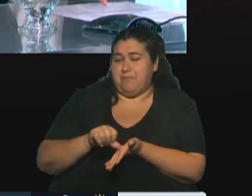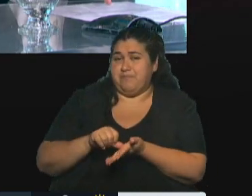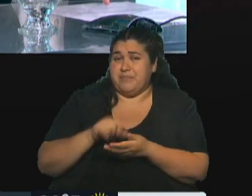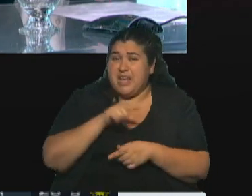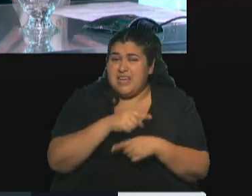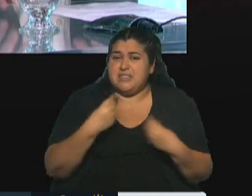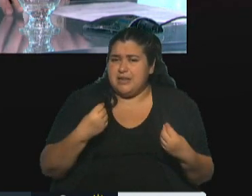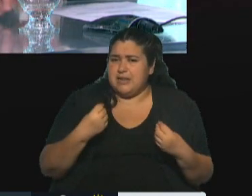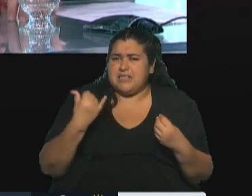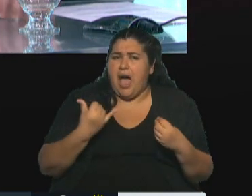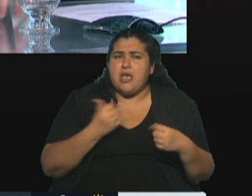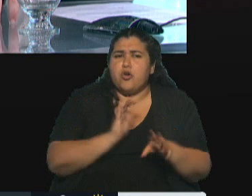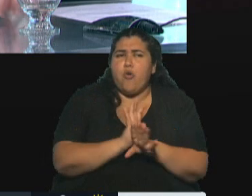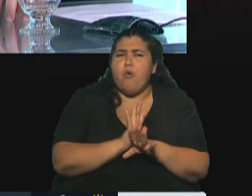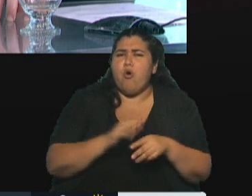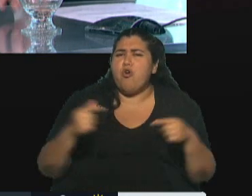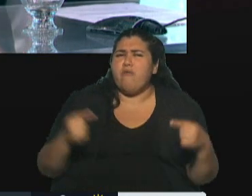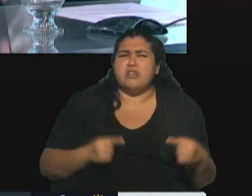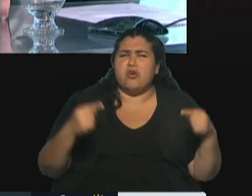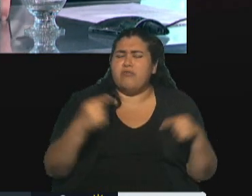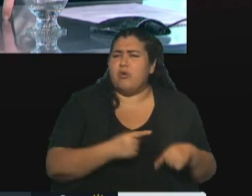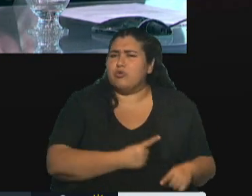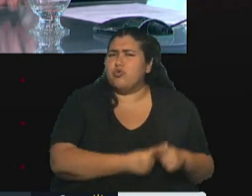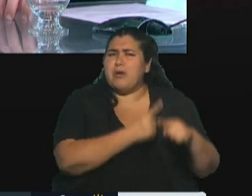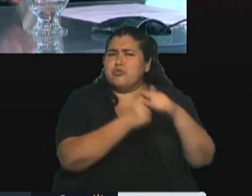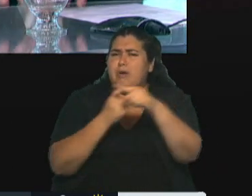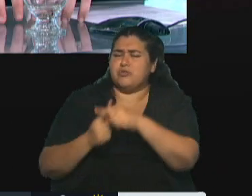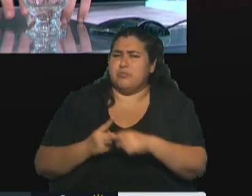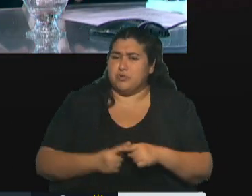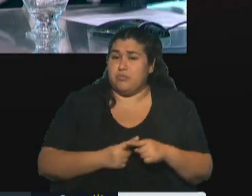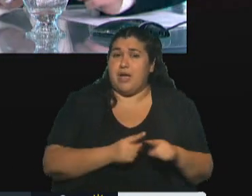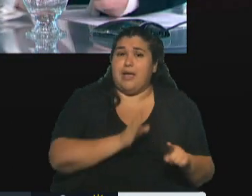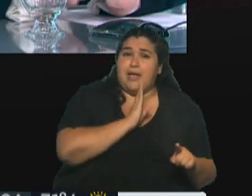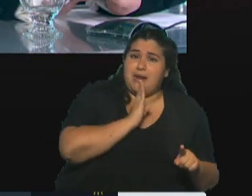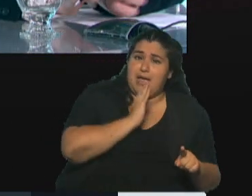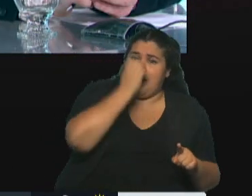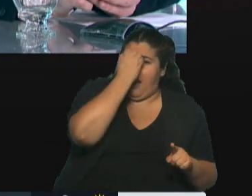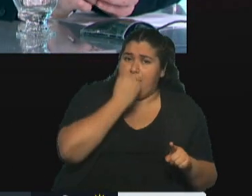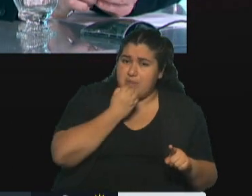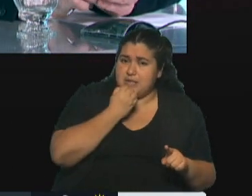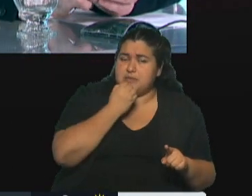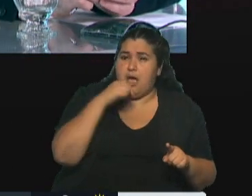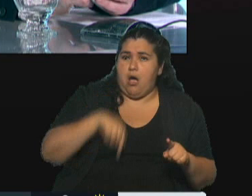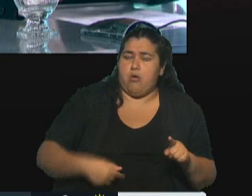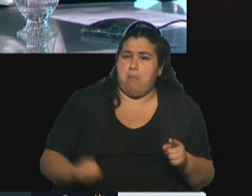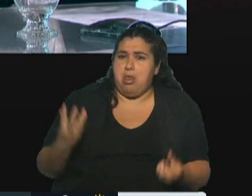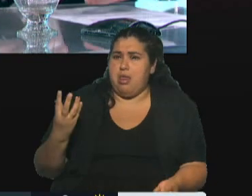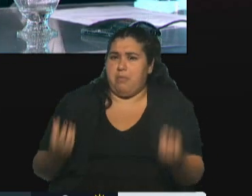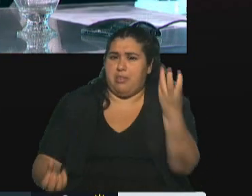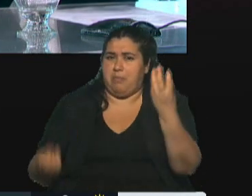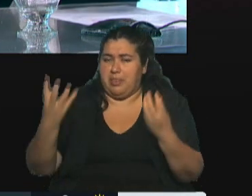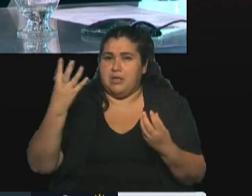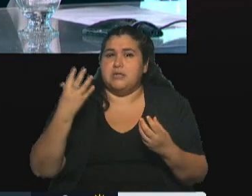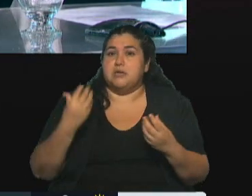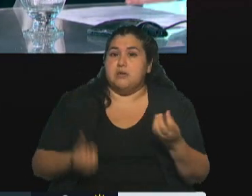de conflictos más allá del conflicto central entre Israel y Hamas a partir de lo que fueron los atentados, y conflictos